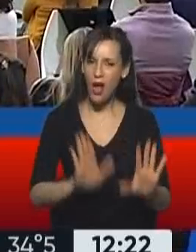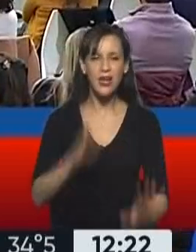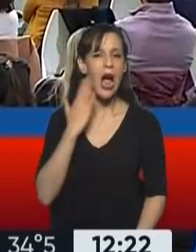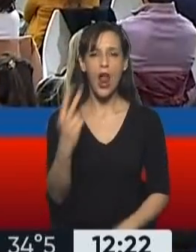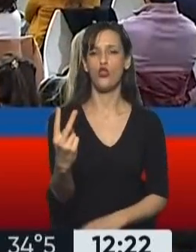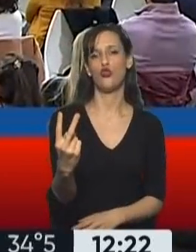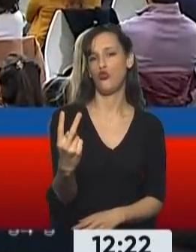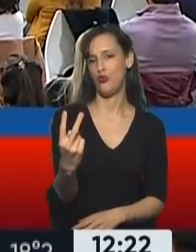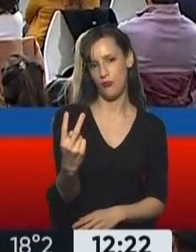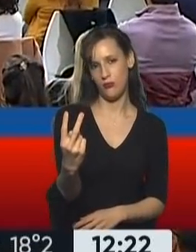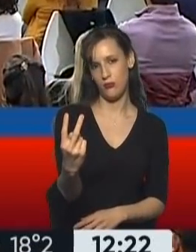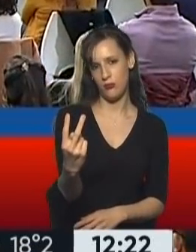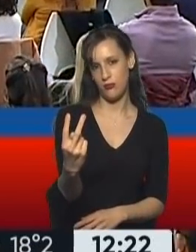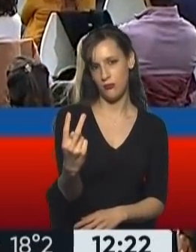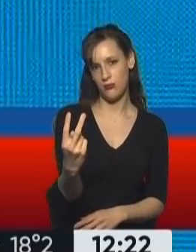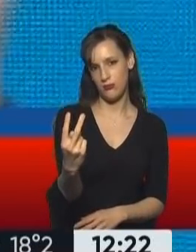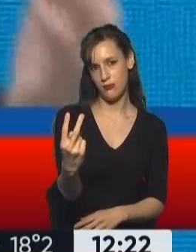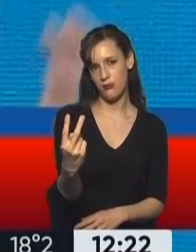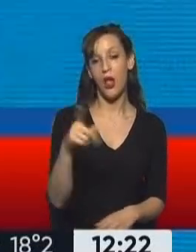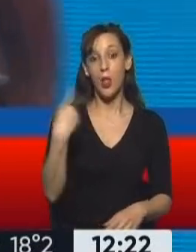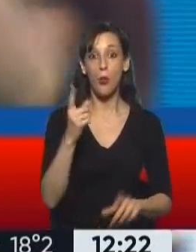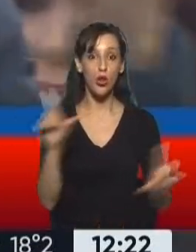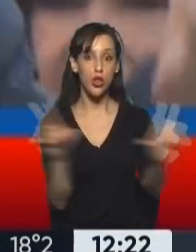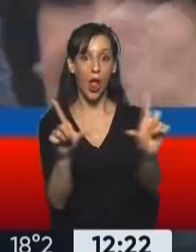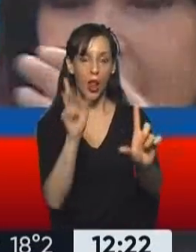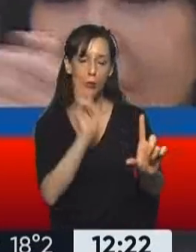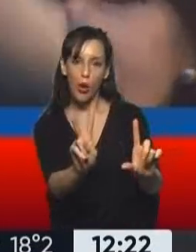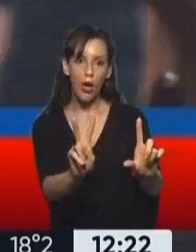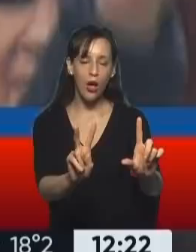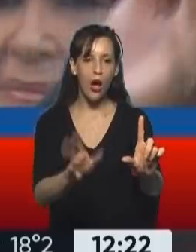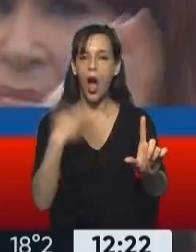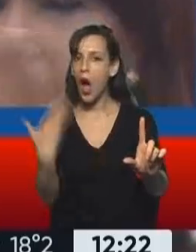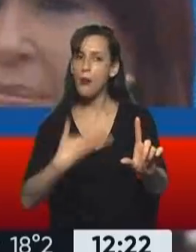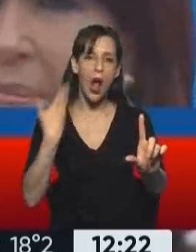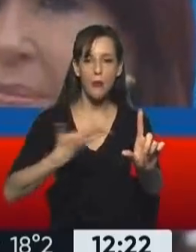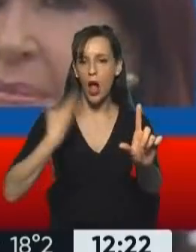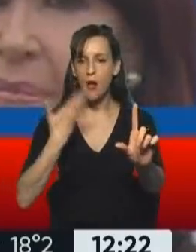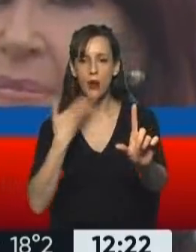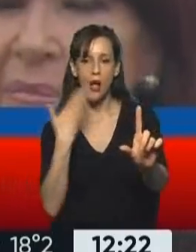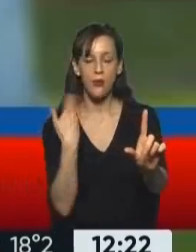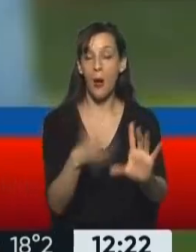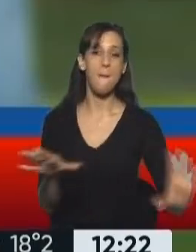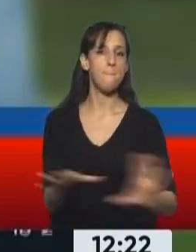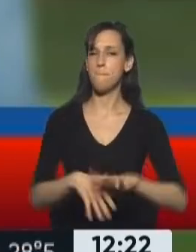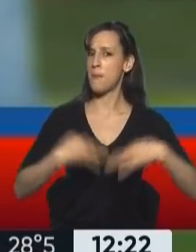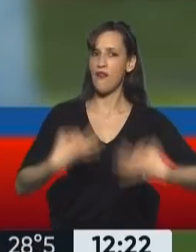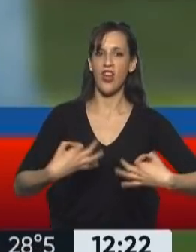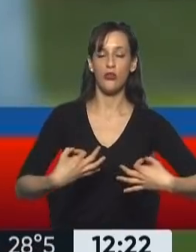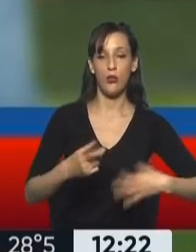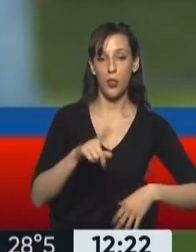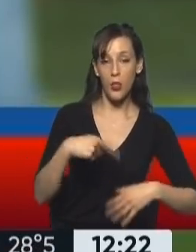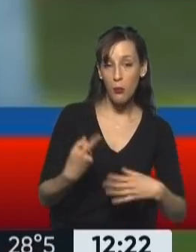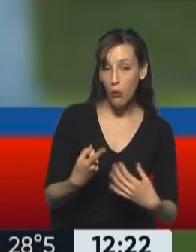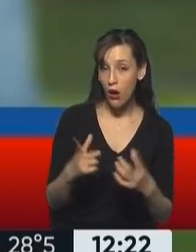en la televisión, por favor, perfectos y perfectas. Entonces creo que